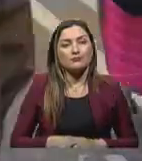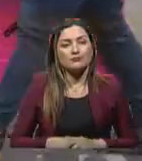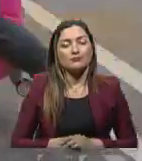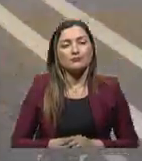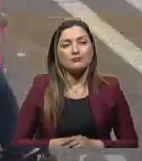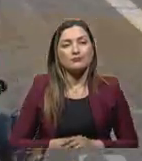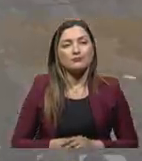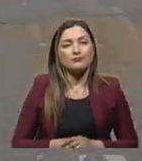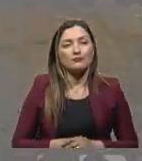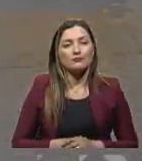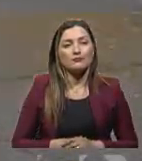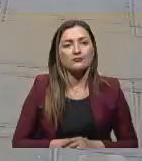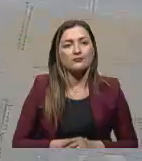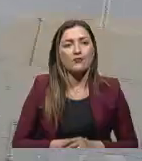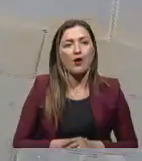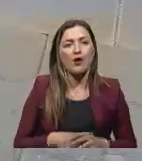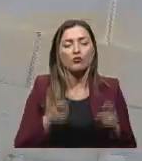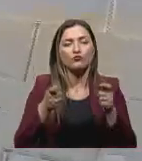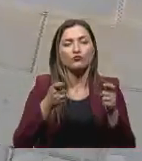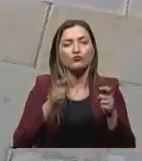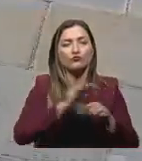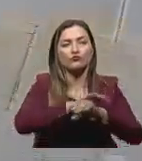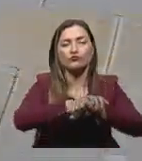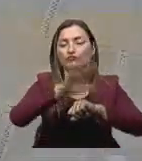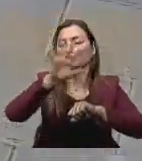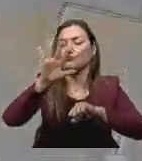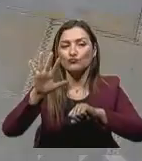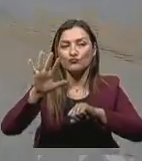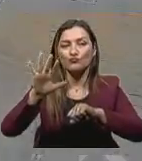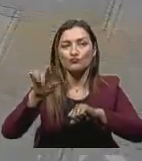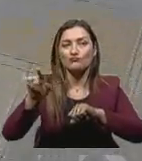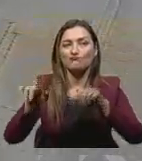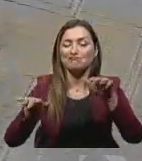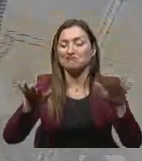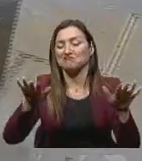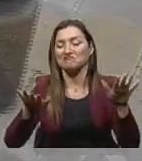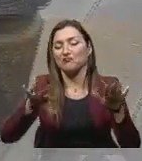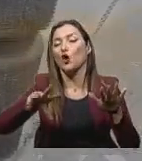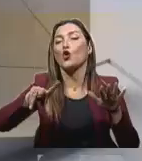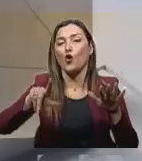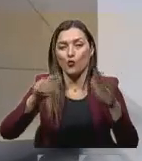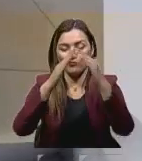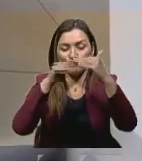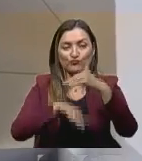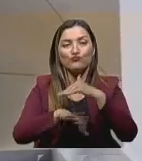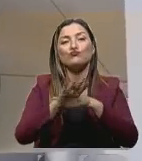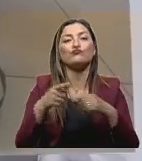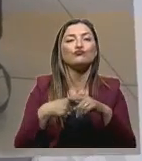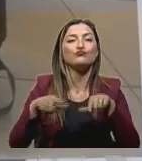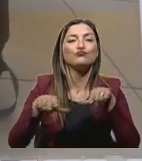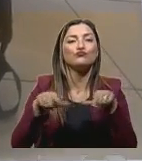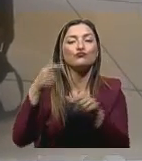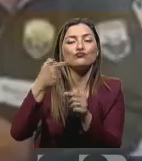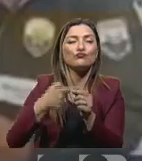fortaleza 68 se logró la aprehensión de cinco ciudadanos Quienes presuntamente se dedicaban al robo de domicilios en distintos